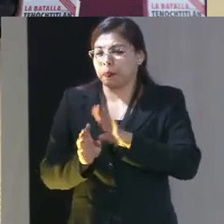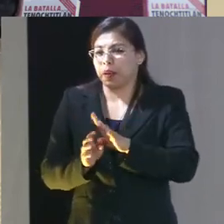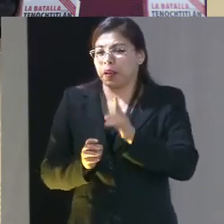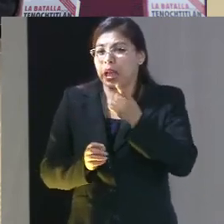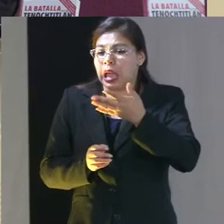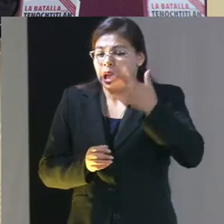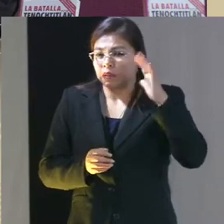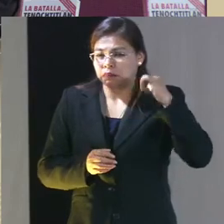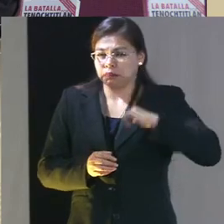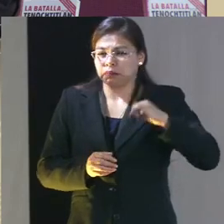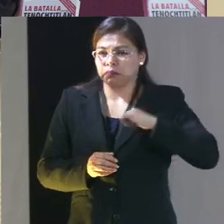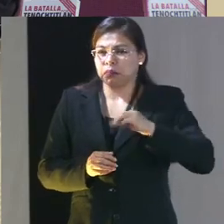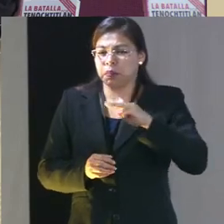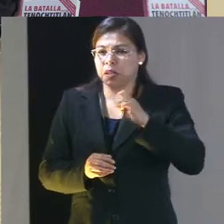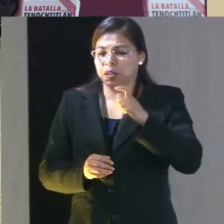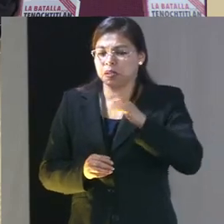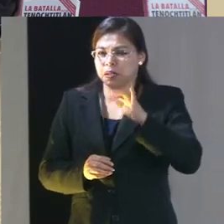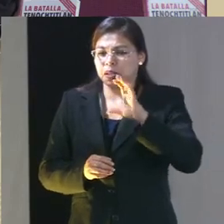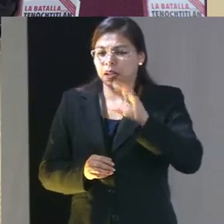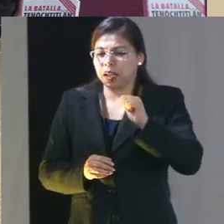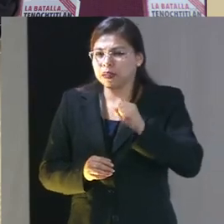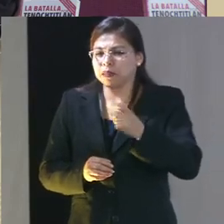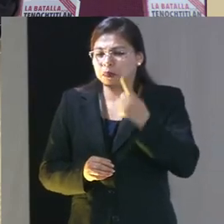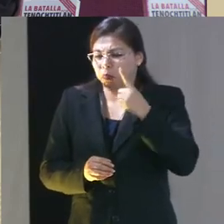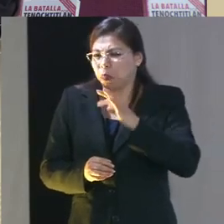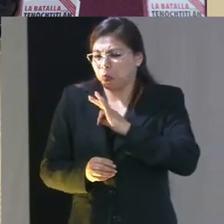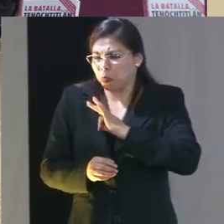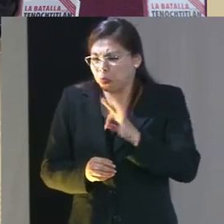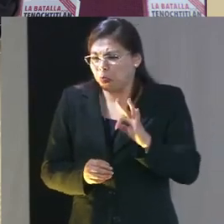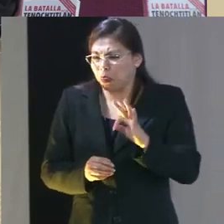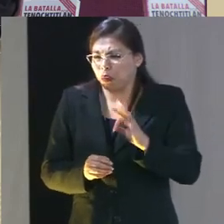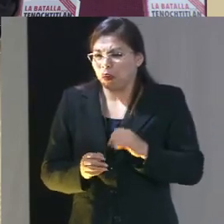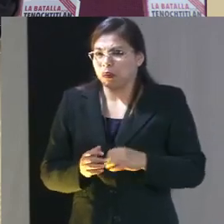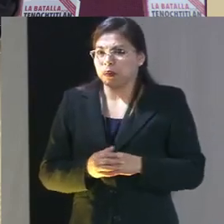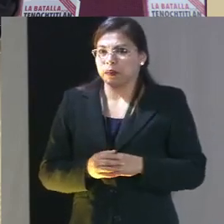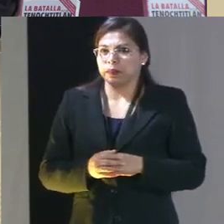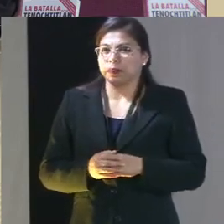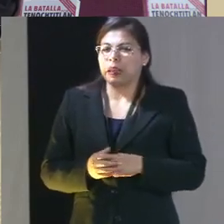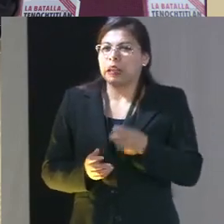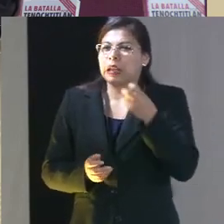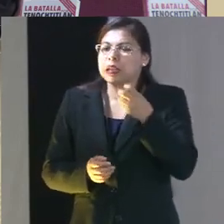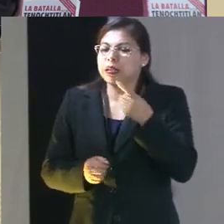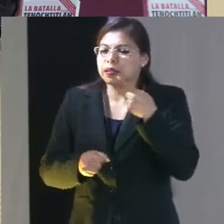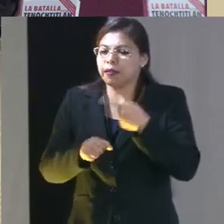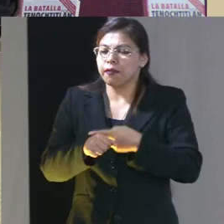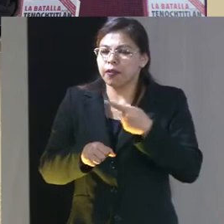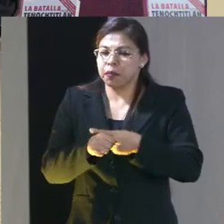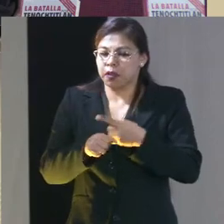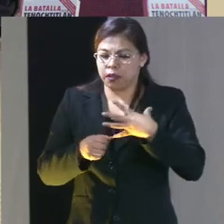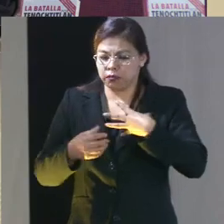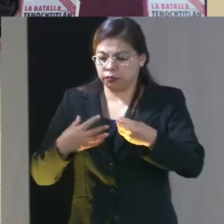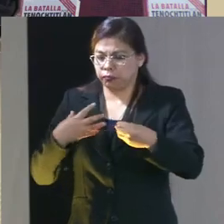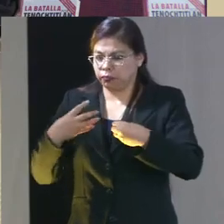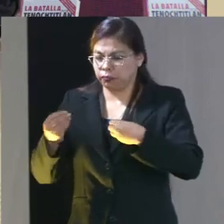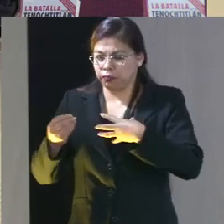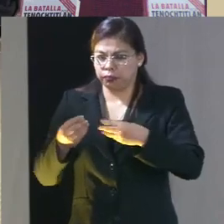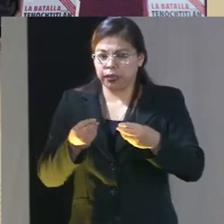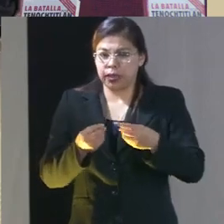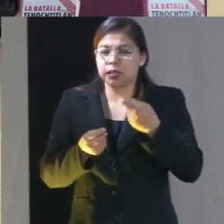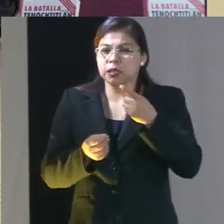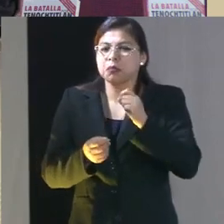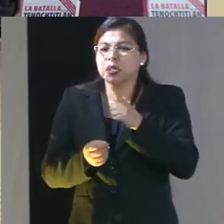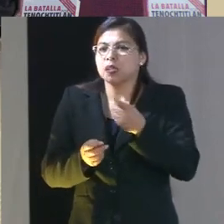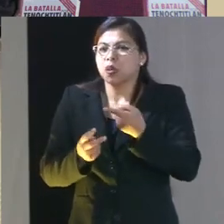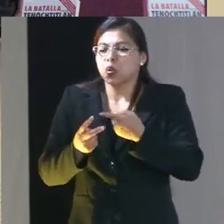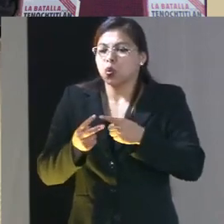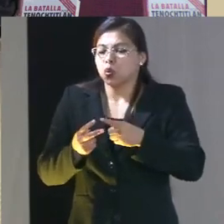el poder mexica. Entonces, ¿cabe la posibilidad de que esas enfermedades infecciosas que diezmaron en el